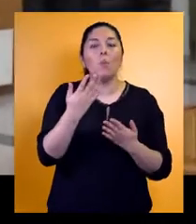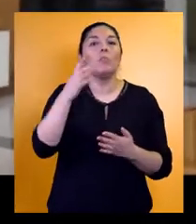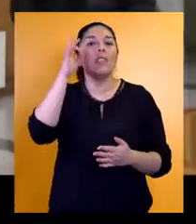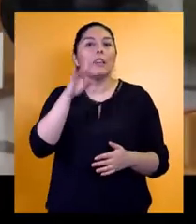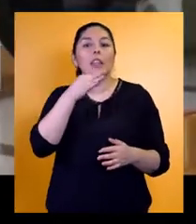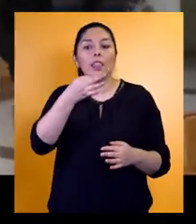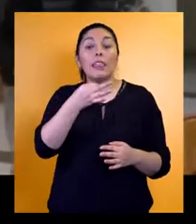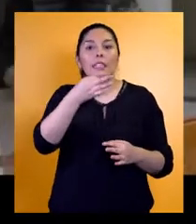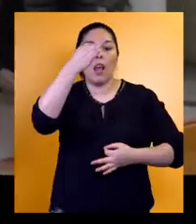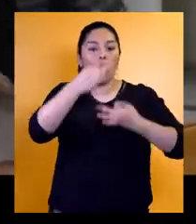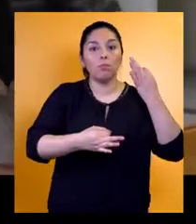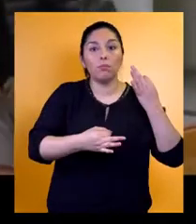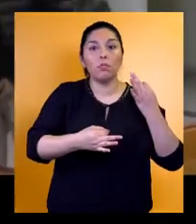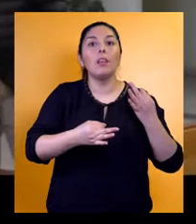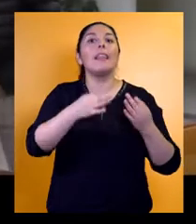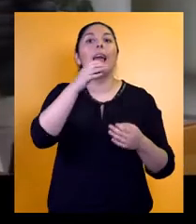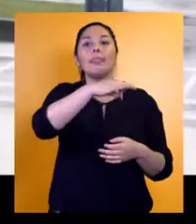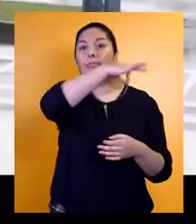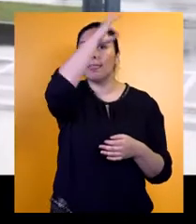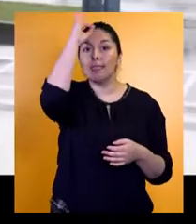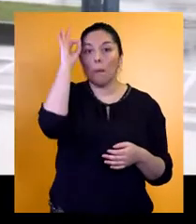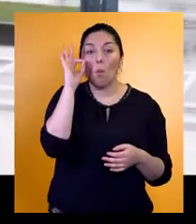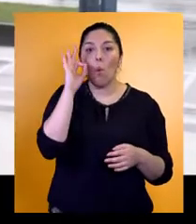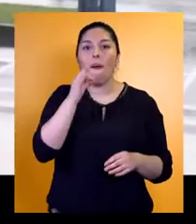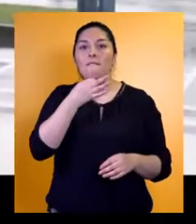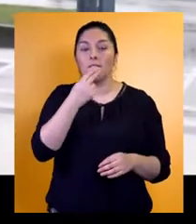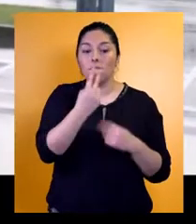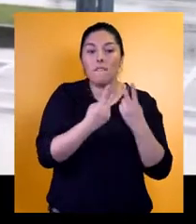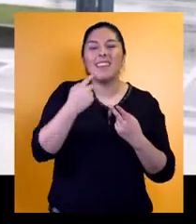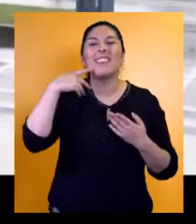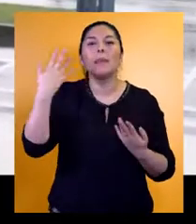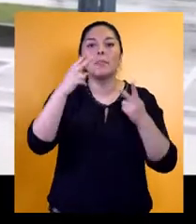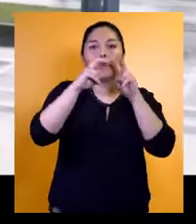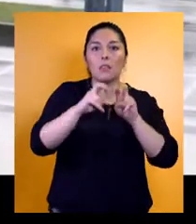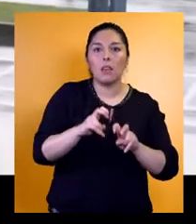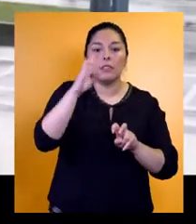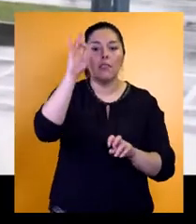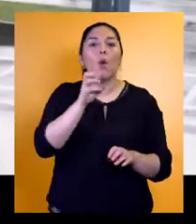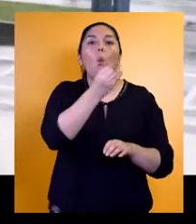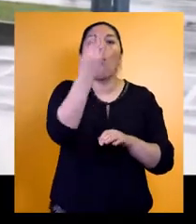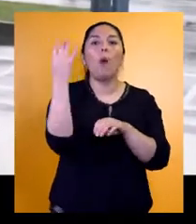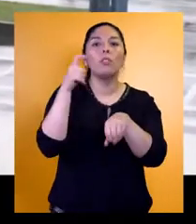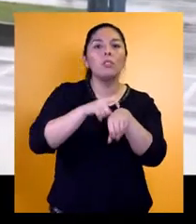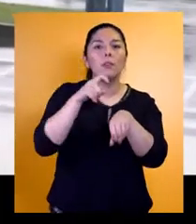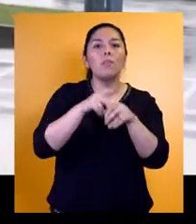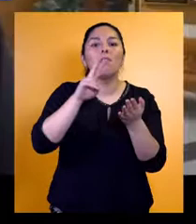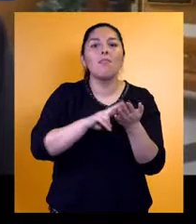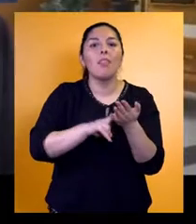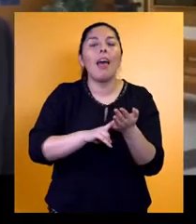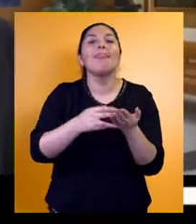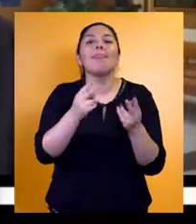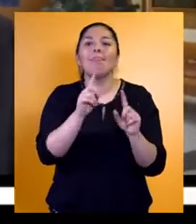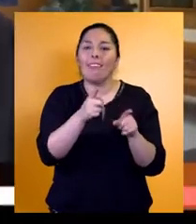del fallo ante la Corte de Apelaciones de Temuco, esto aun cuando estimó como proporcional la pena asignada a su representado.